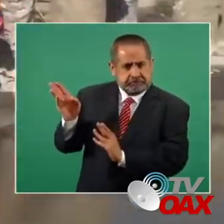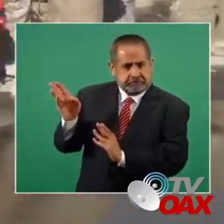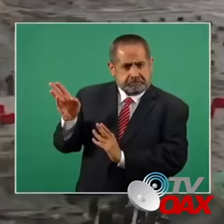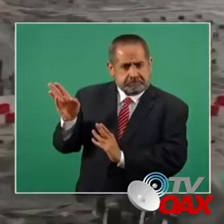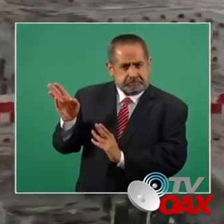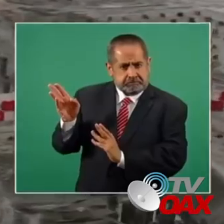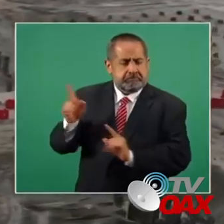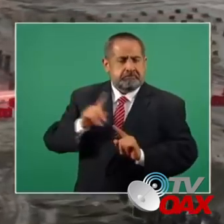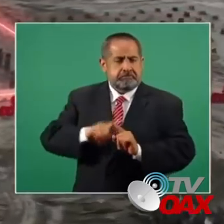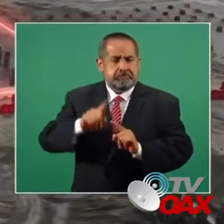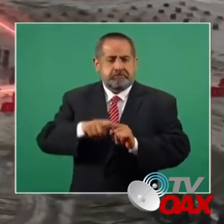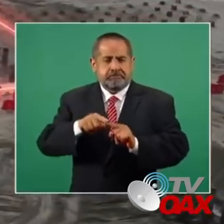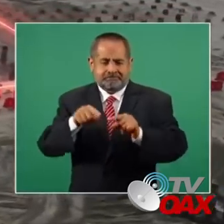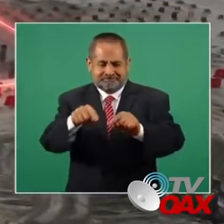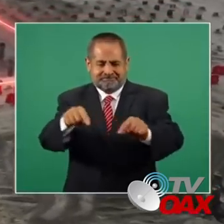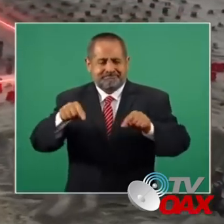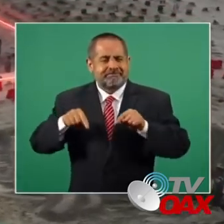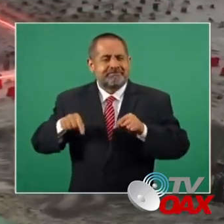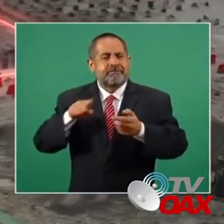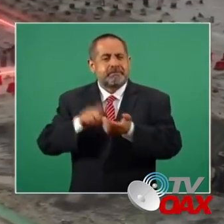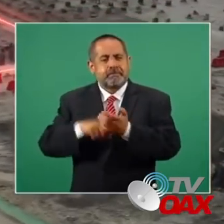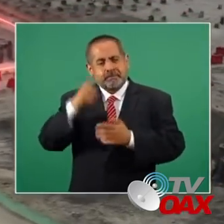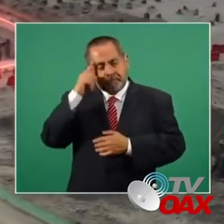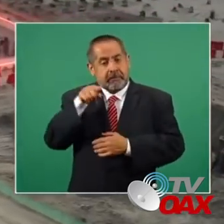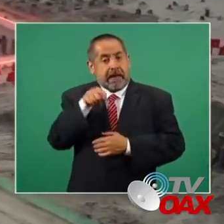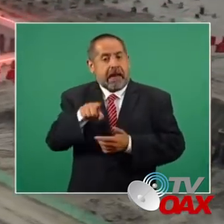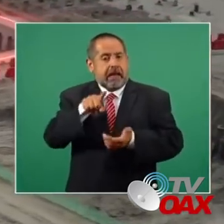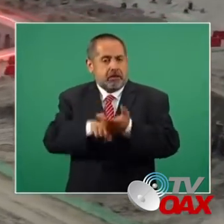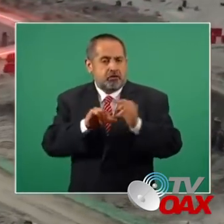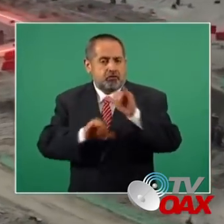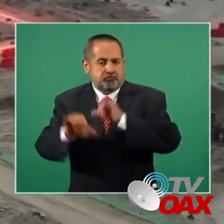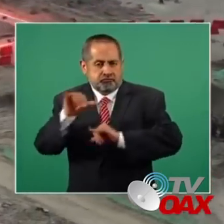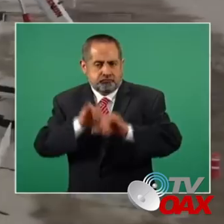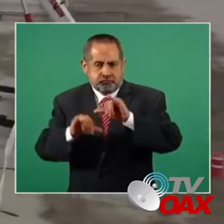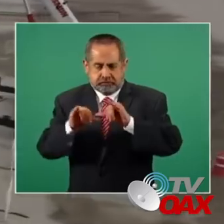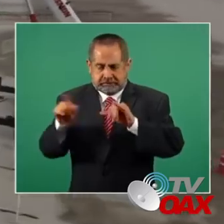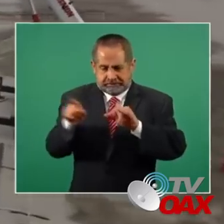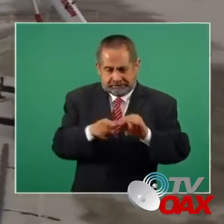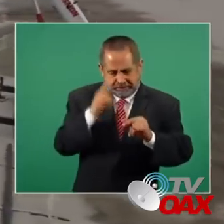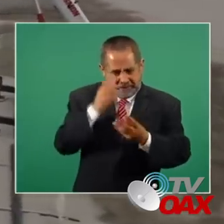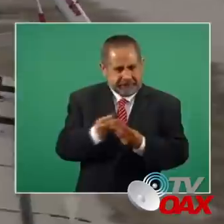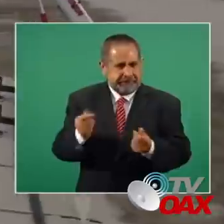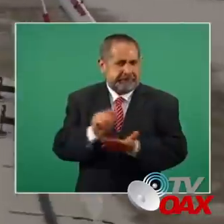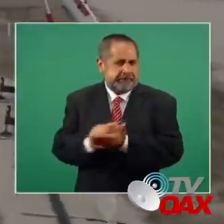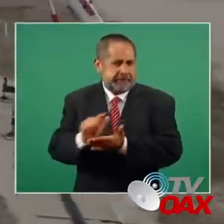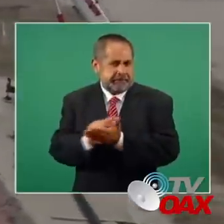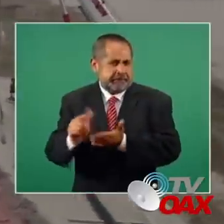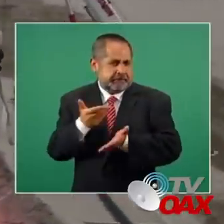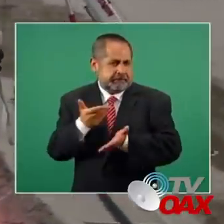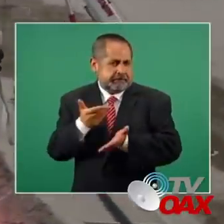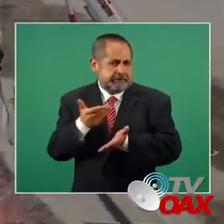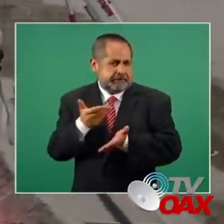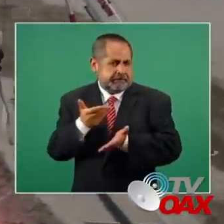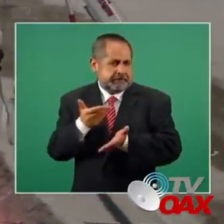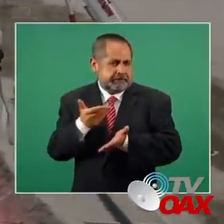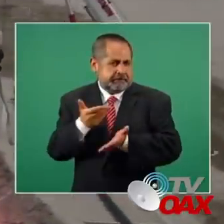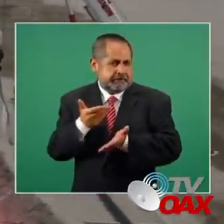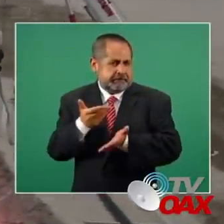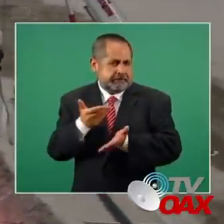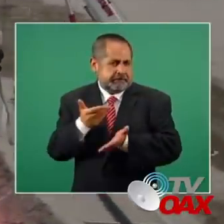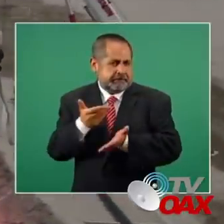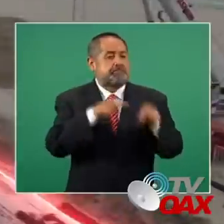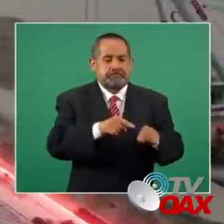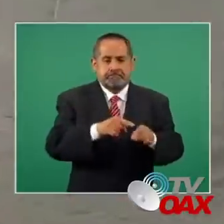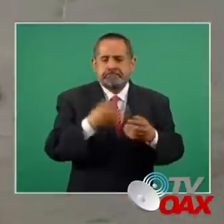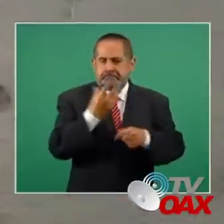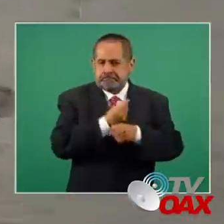varios tramos del rack principal de tuberías en la planta química de desintegración catalítica, y se trabaja en la construcción de las cimentaciones de las torres de